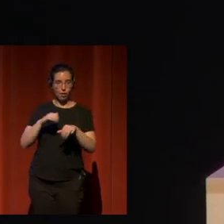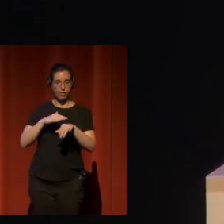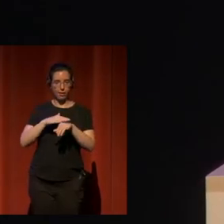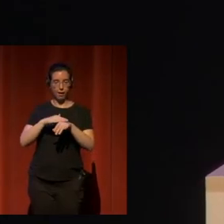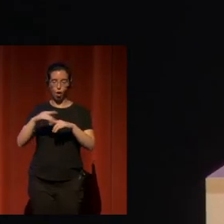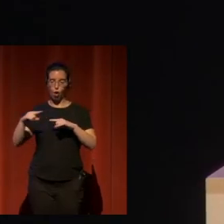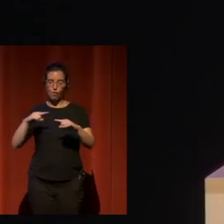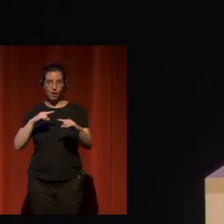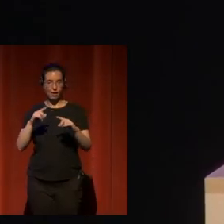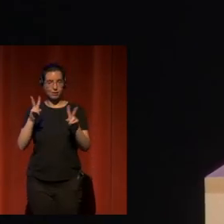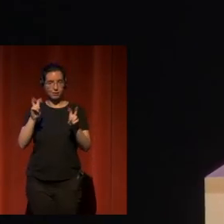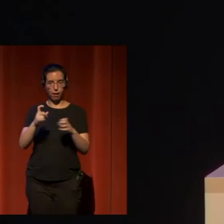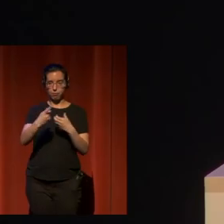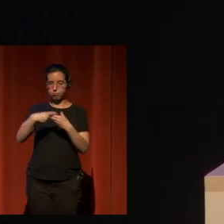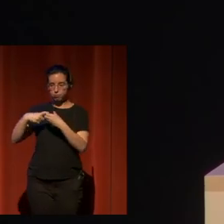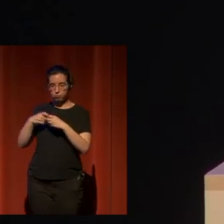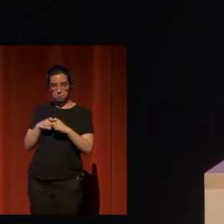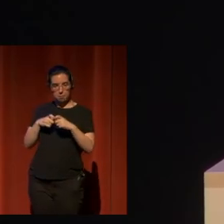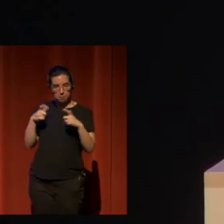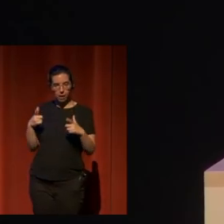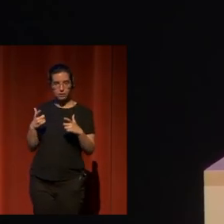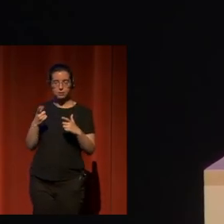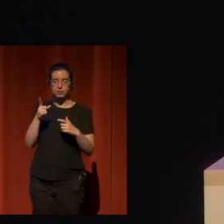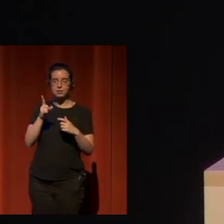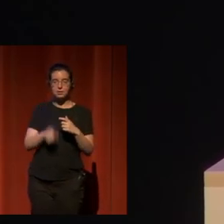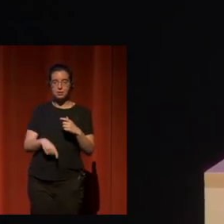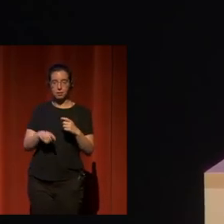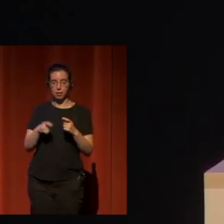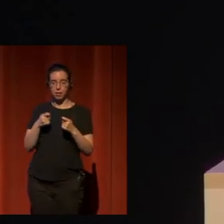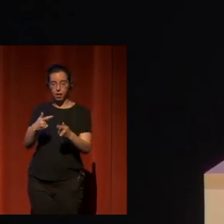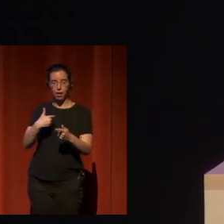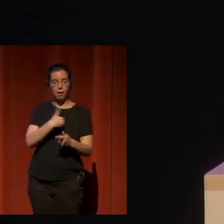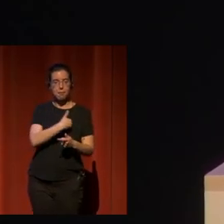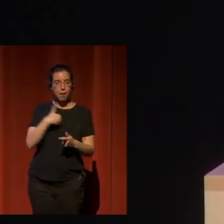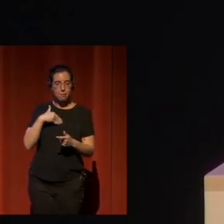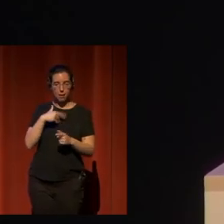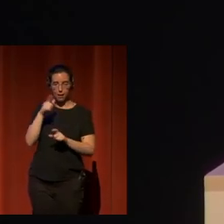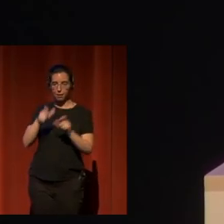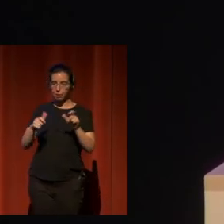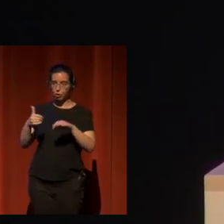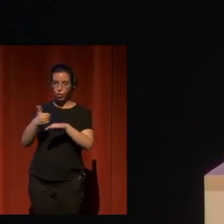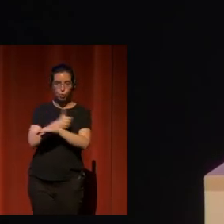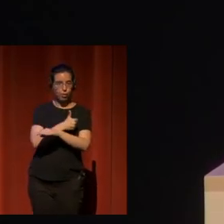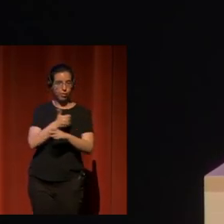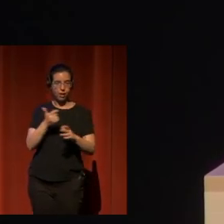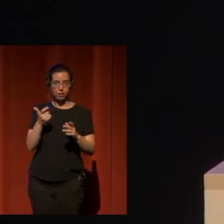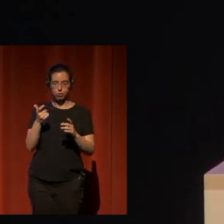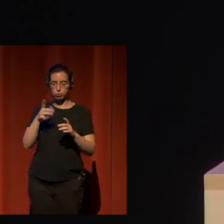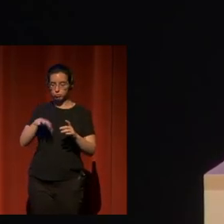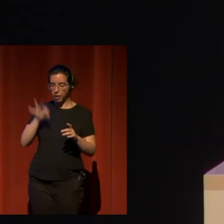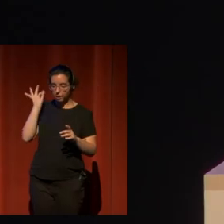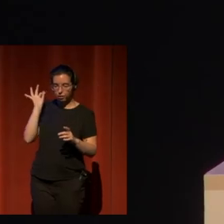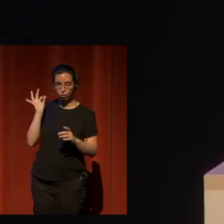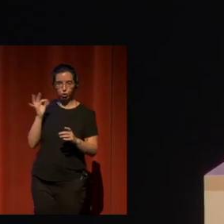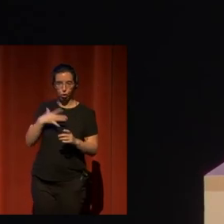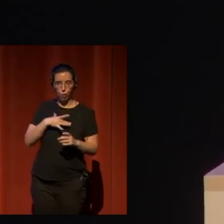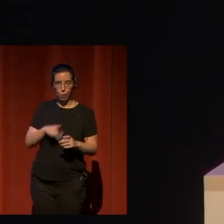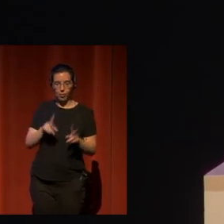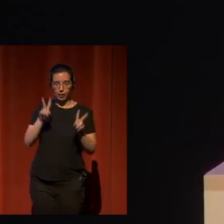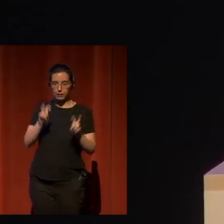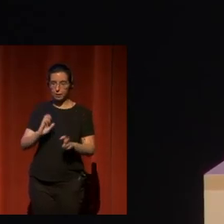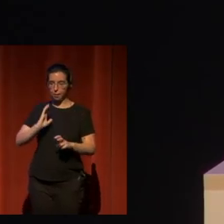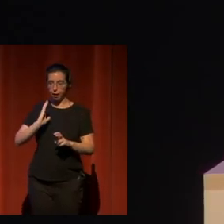y participativas y que otorgan un papel más significativo y directo a la ciudadanía en la toma de decisiones sobre los temas que le afectan